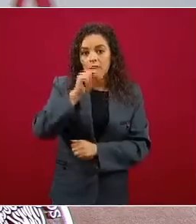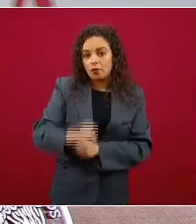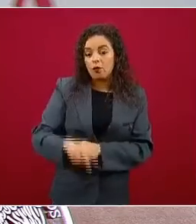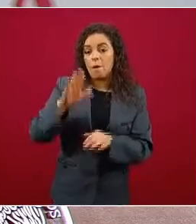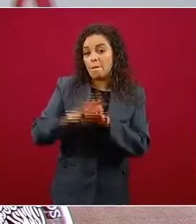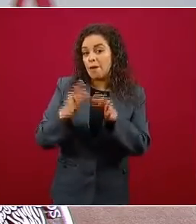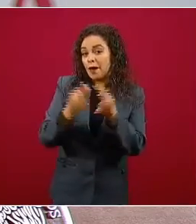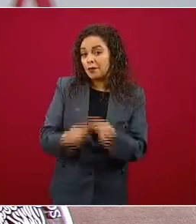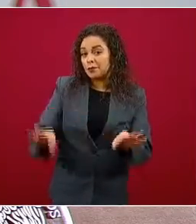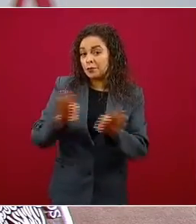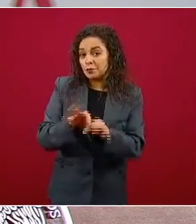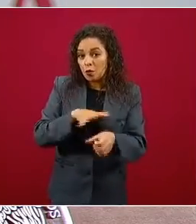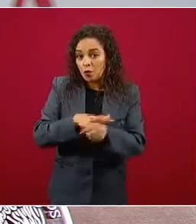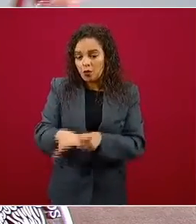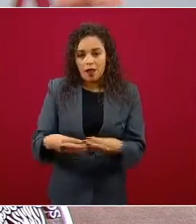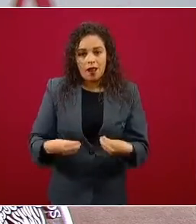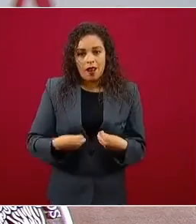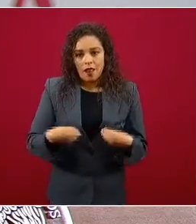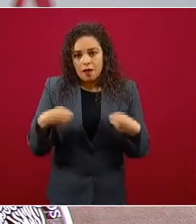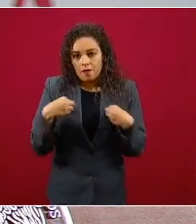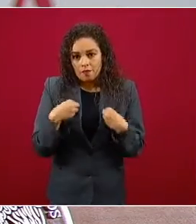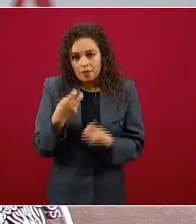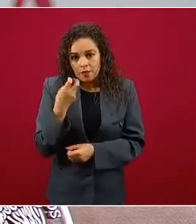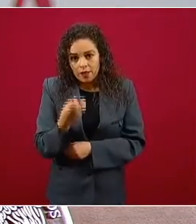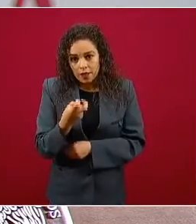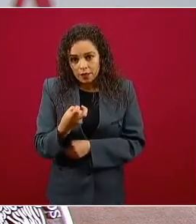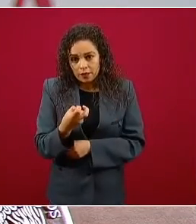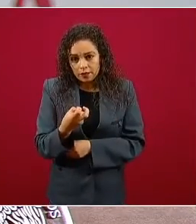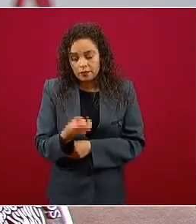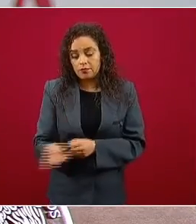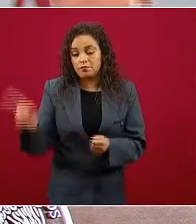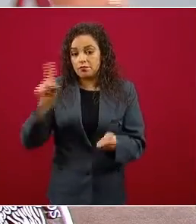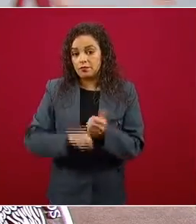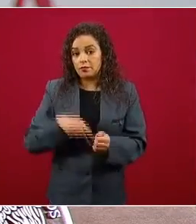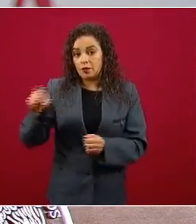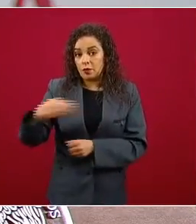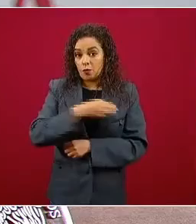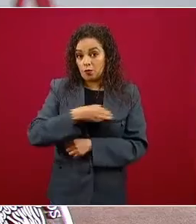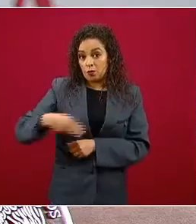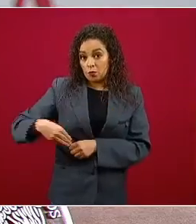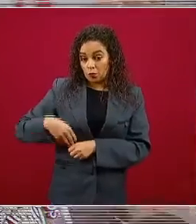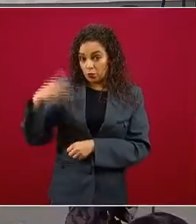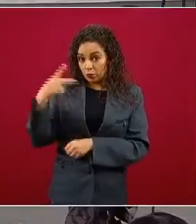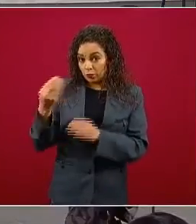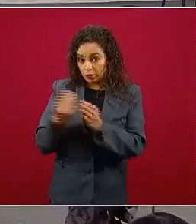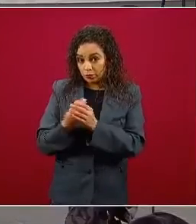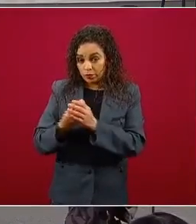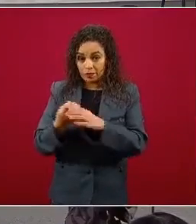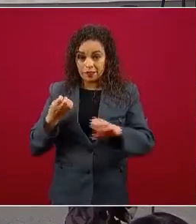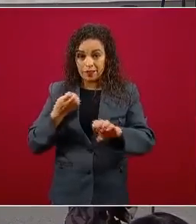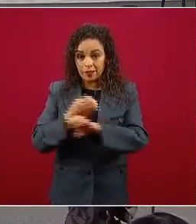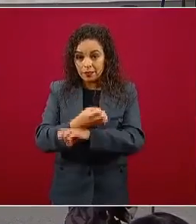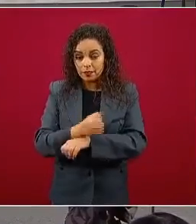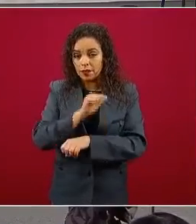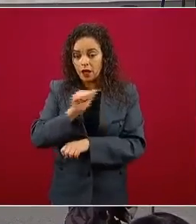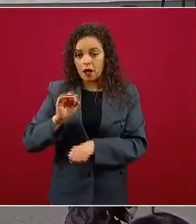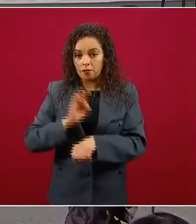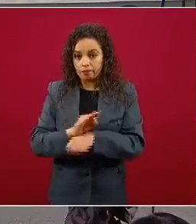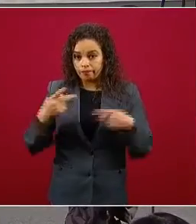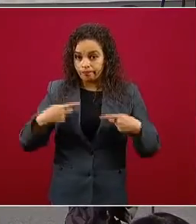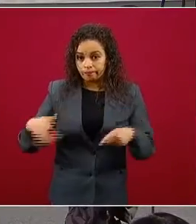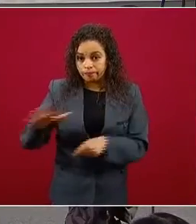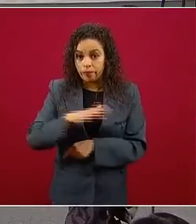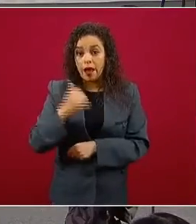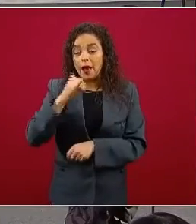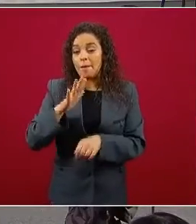vida. Afortunadamente, con esas medidas en el sistema municipal de protección civil, en el sistema estatal y con el apoyo, por supuesto, en ese